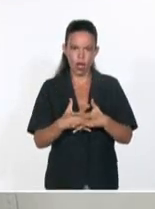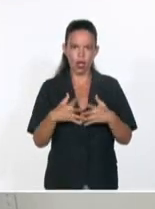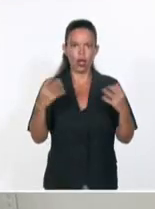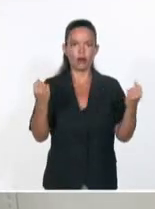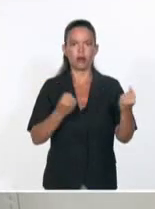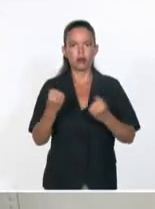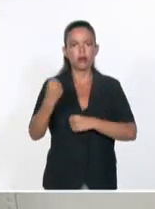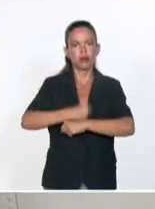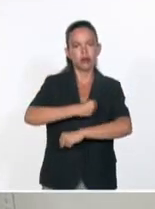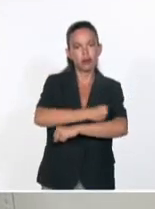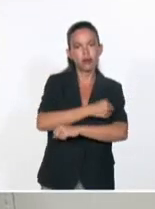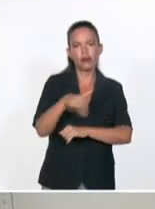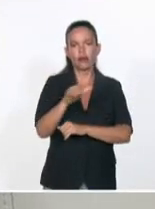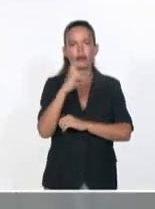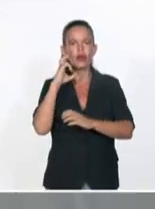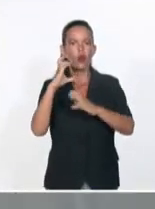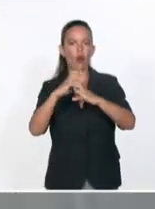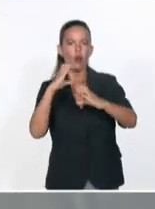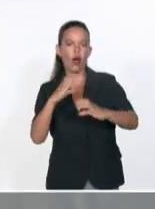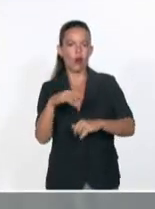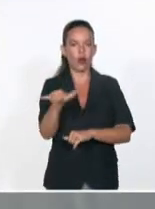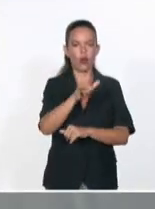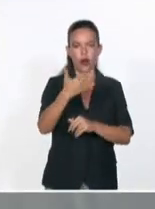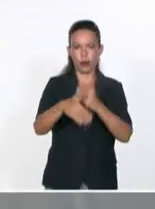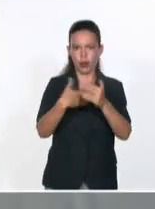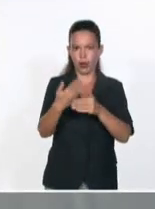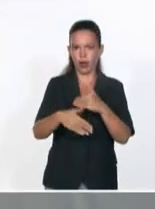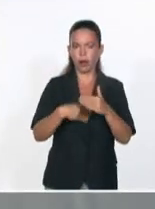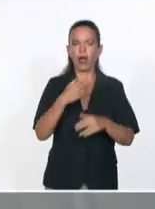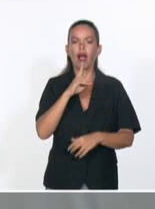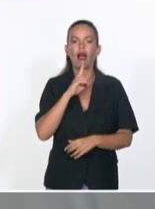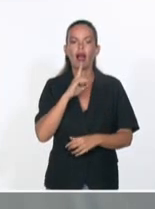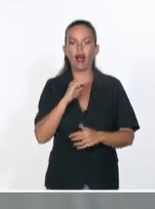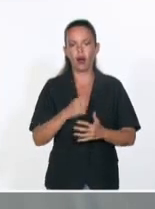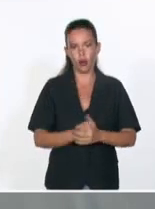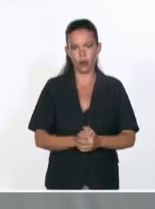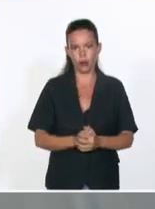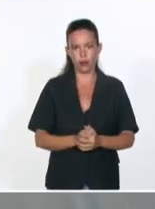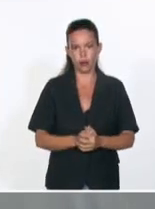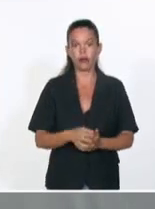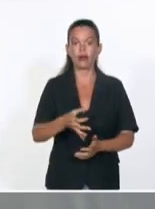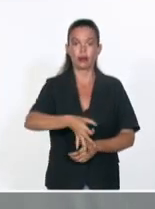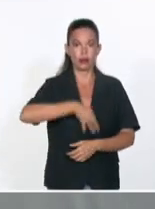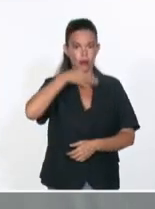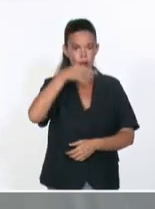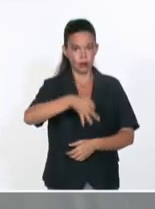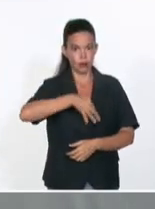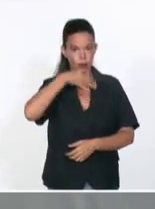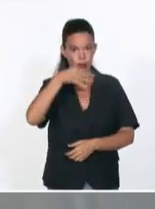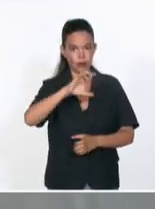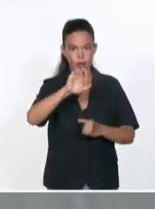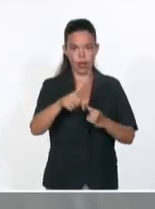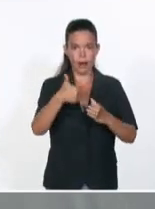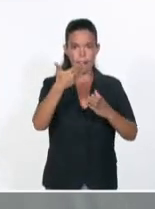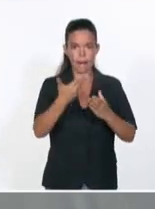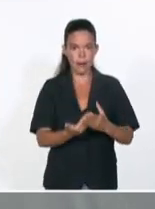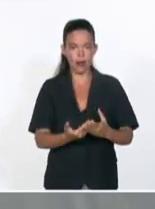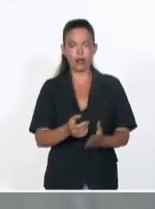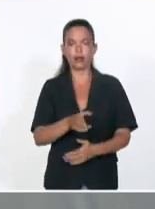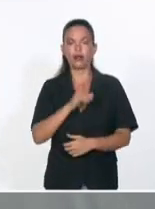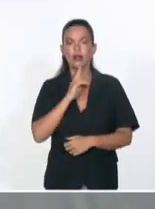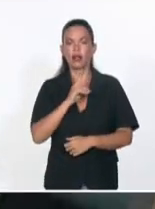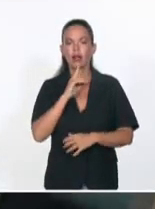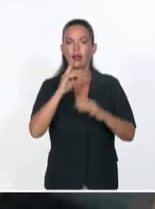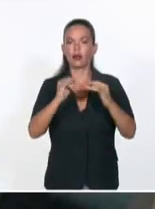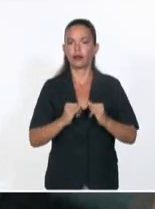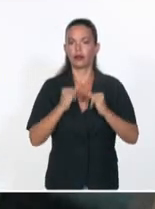así como el abasto de agua a la población. En este último punto, el presidente del Instituto de Recursos Hidráulicos, Antonio Rodríguez